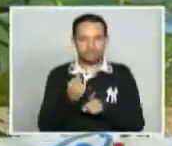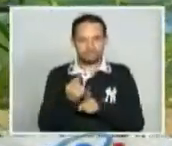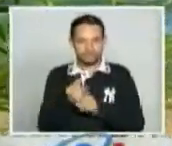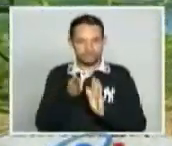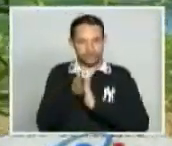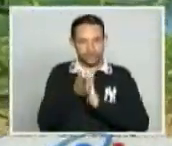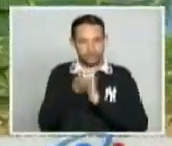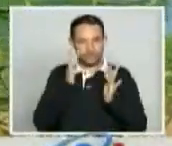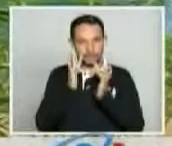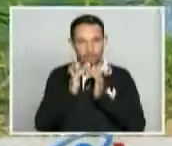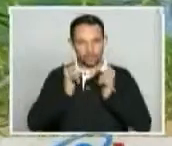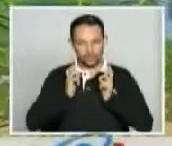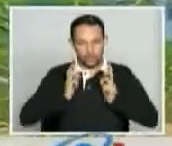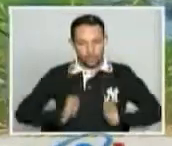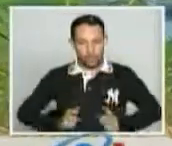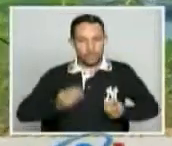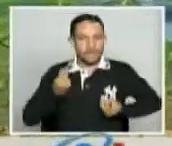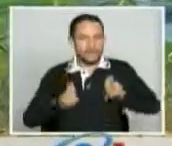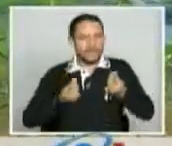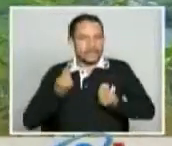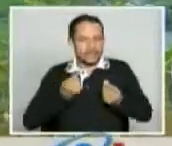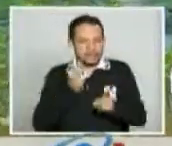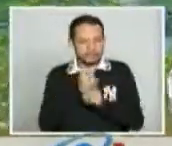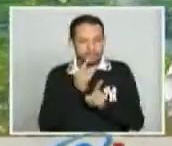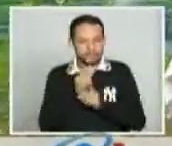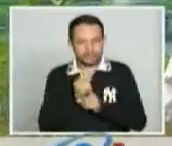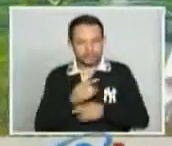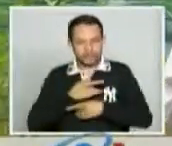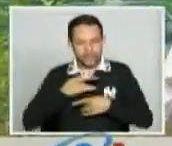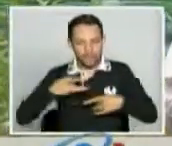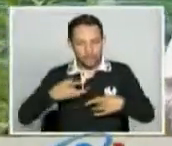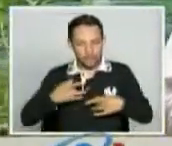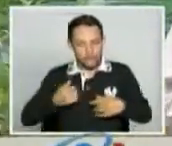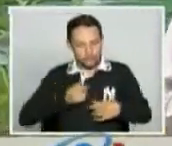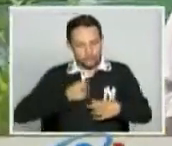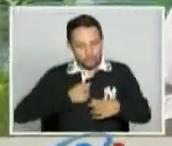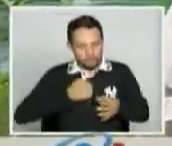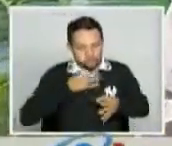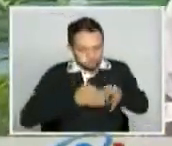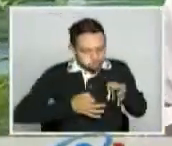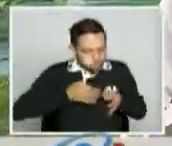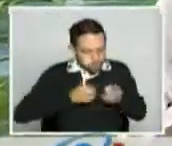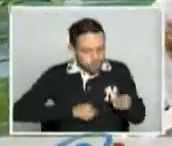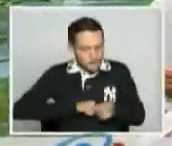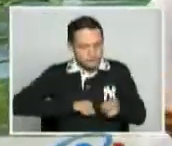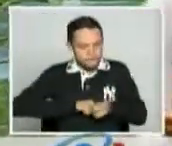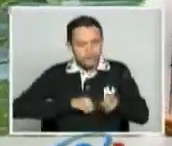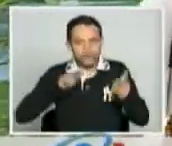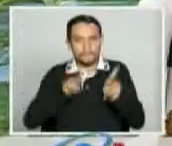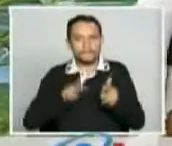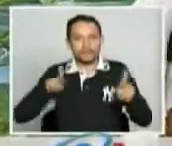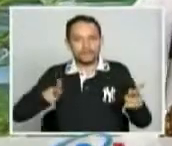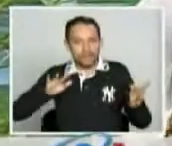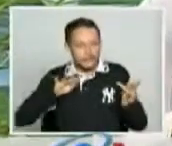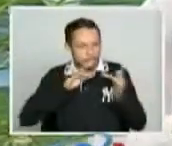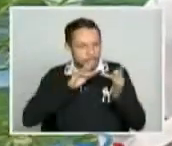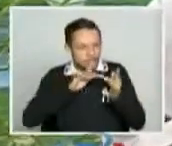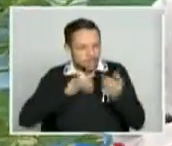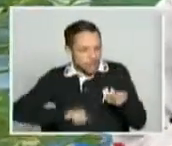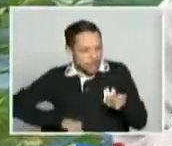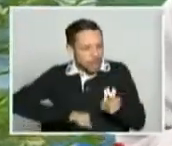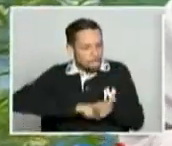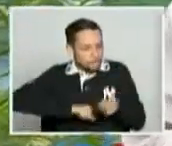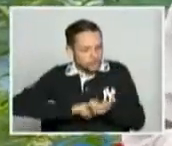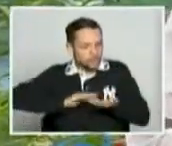espacio de Conexión Vital, conozcan más acerca de la salud, del proceso de la enfermedad, que se familiaricen más con